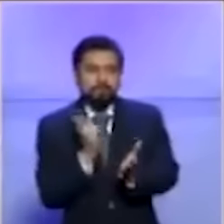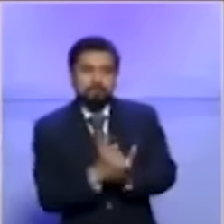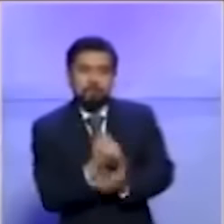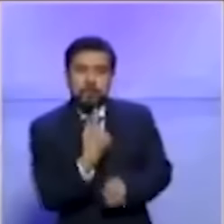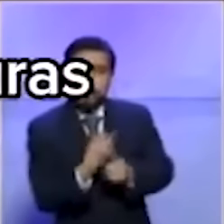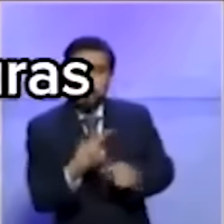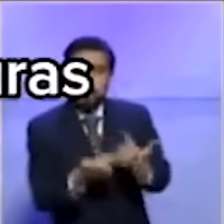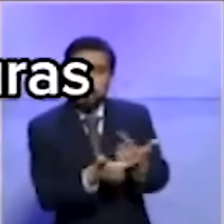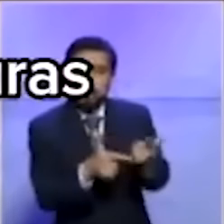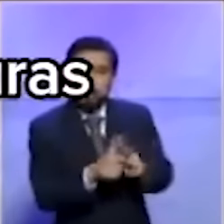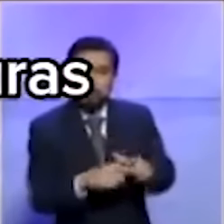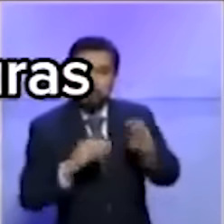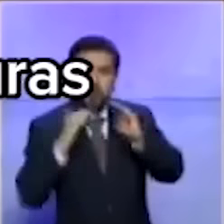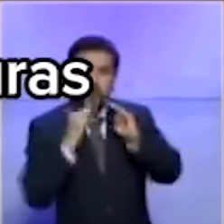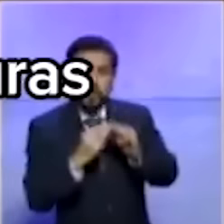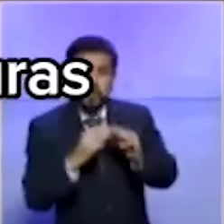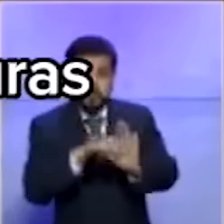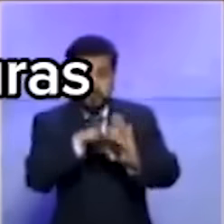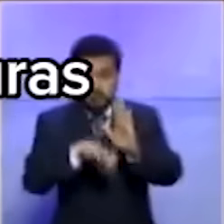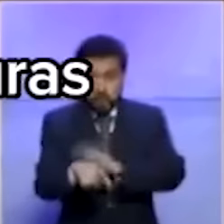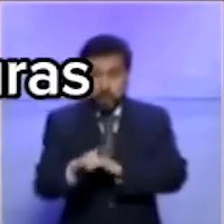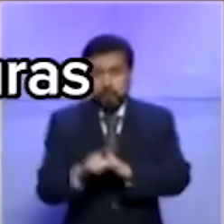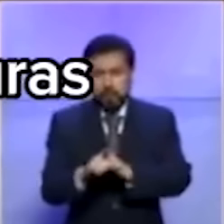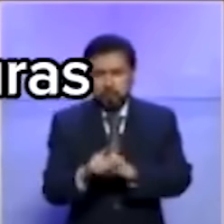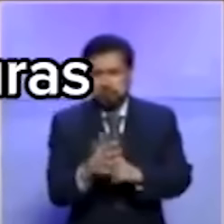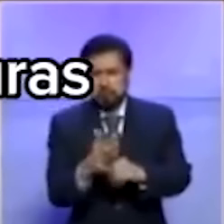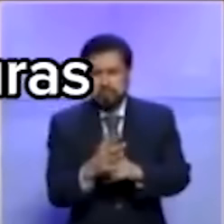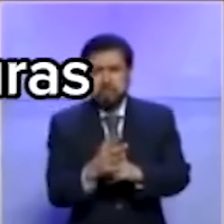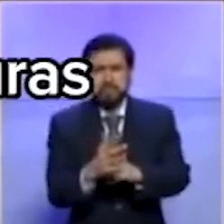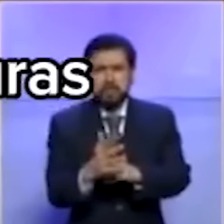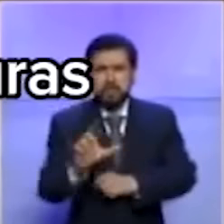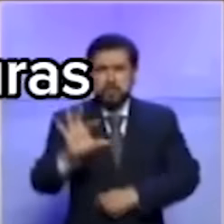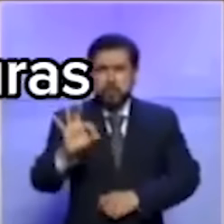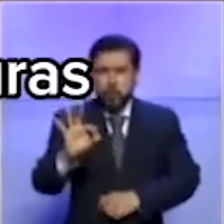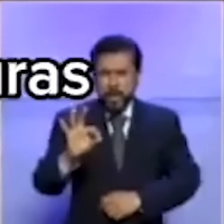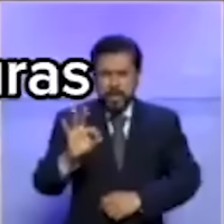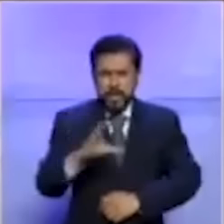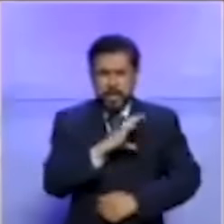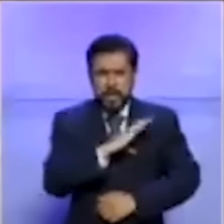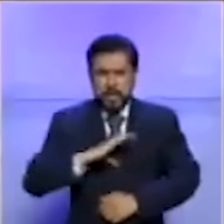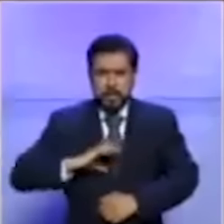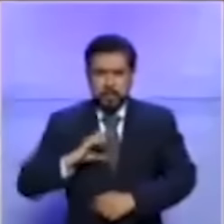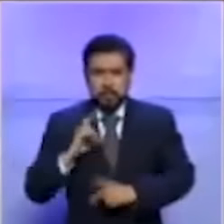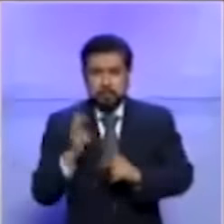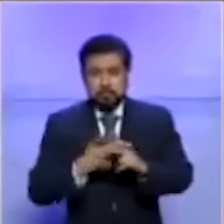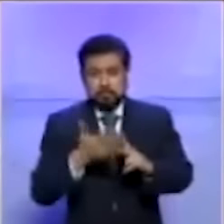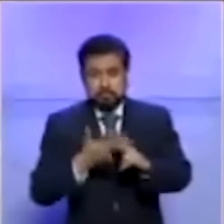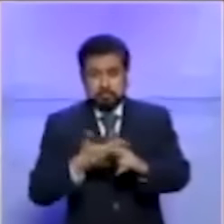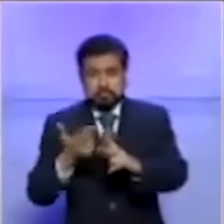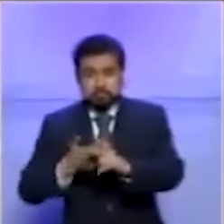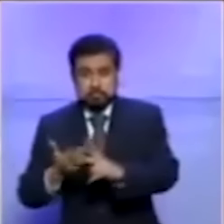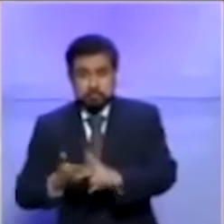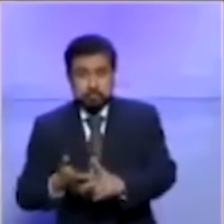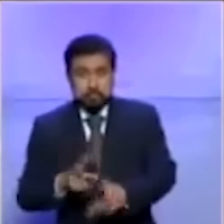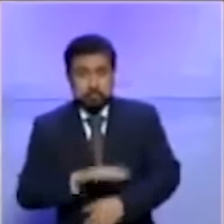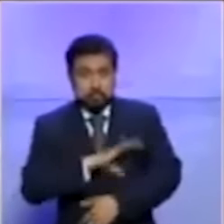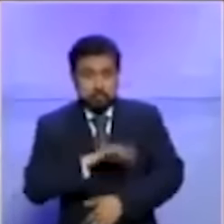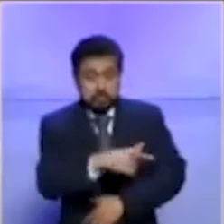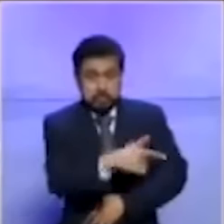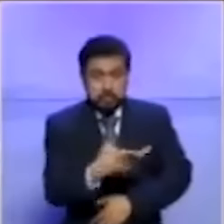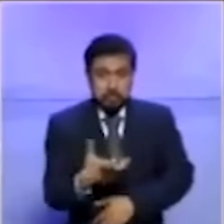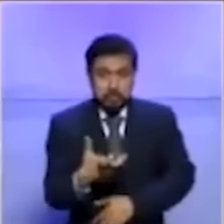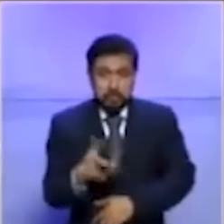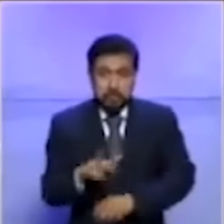concretaron con el asesinato de cerca de 40 candidaturas Incluso en los tiempos en los que